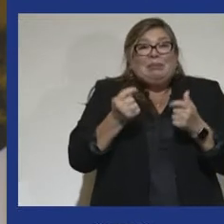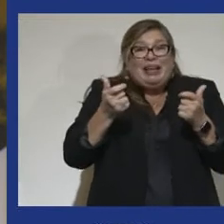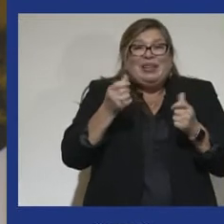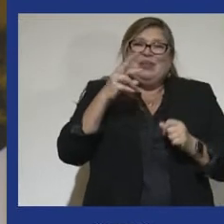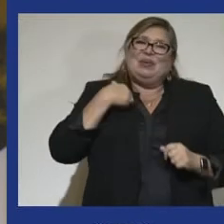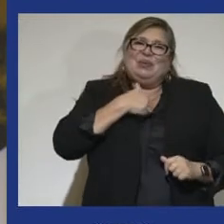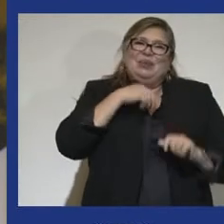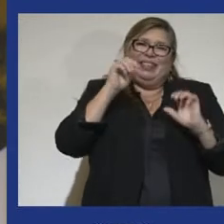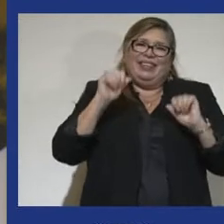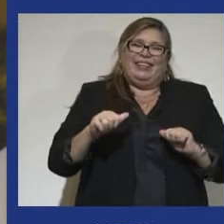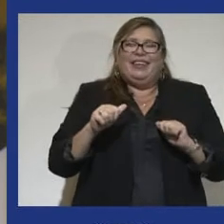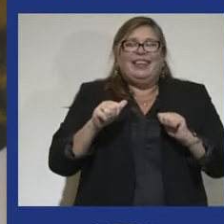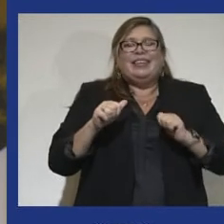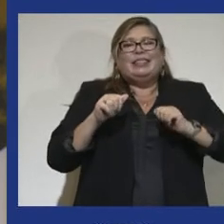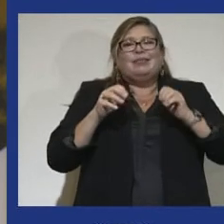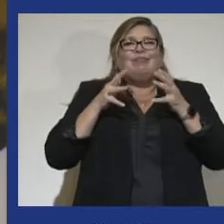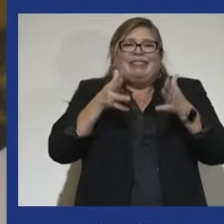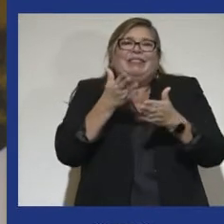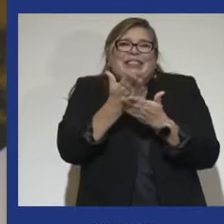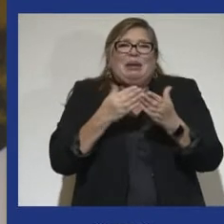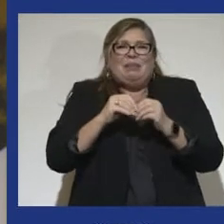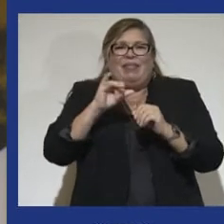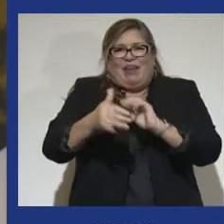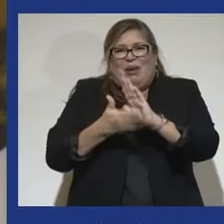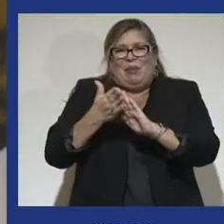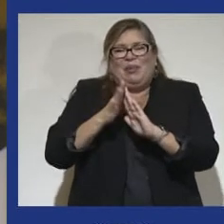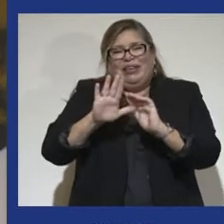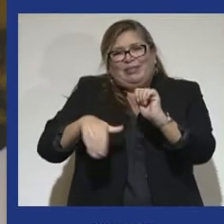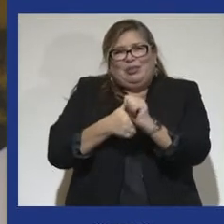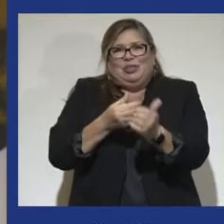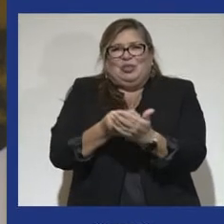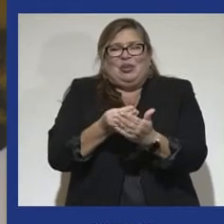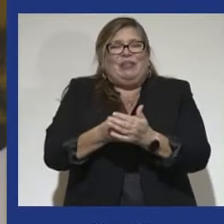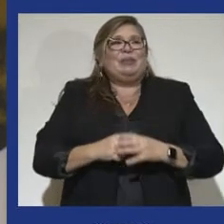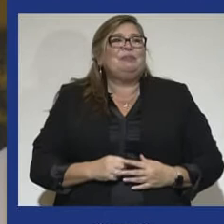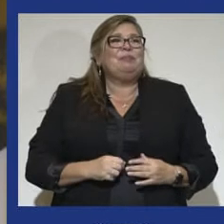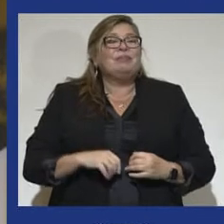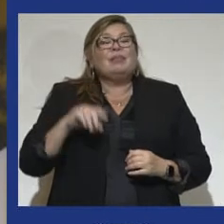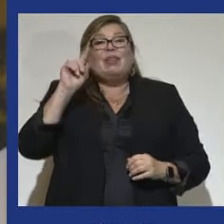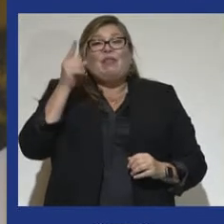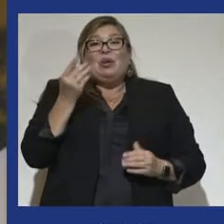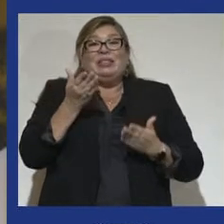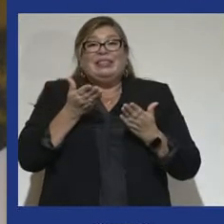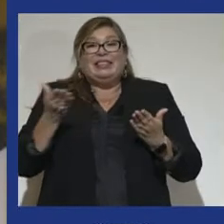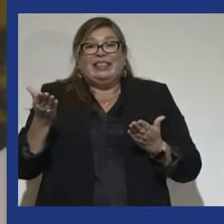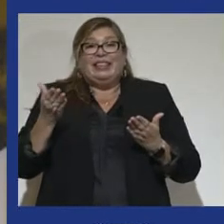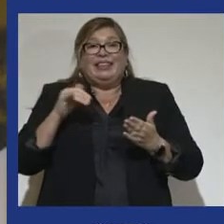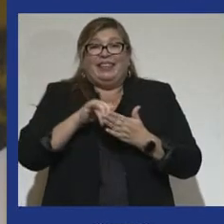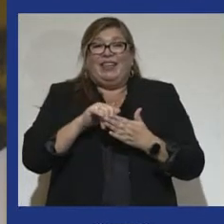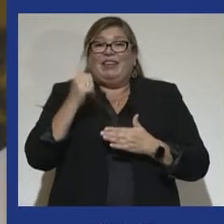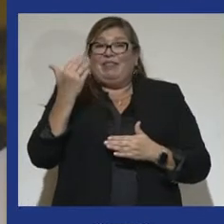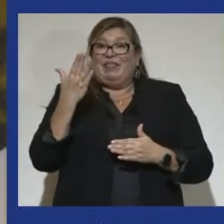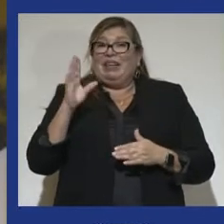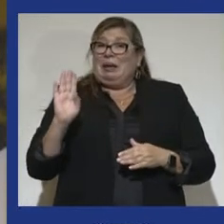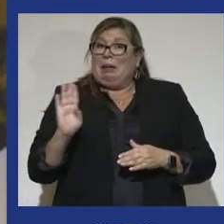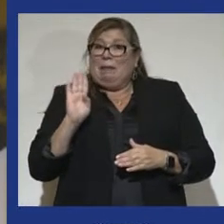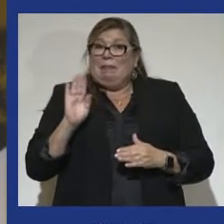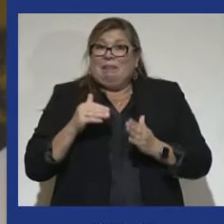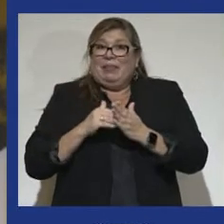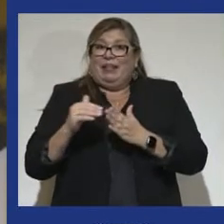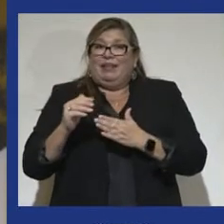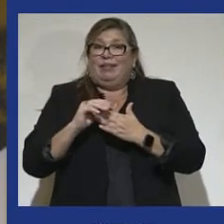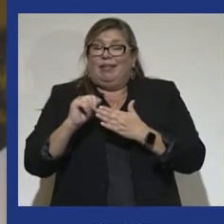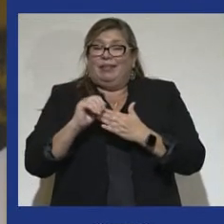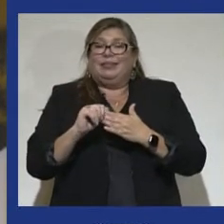podemos optar por gastarlo o no mantenerlo en esa reserva cooperativa primero estos